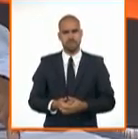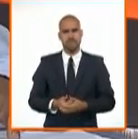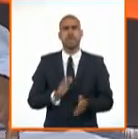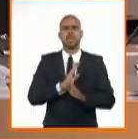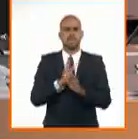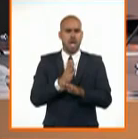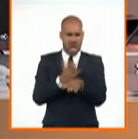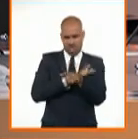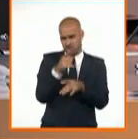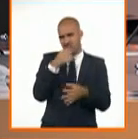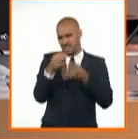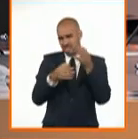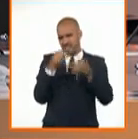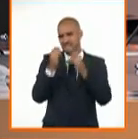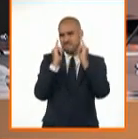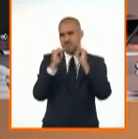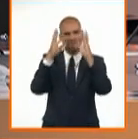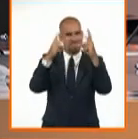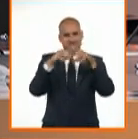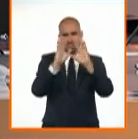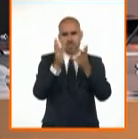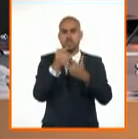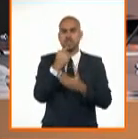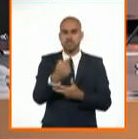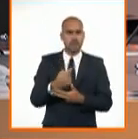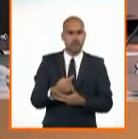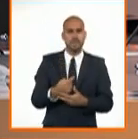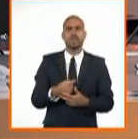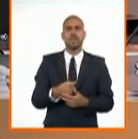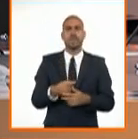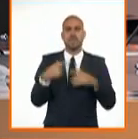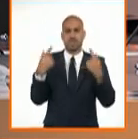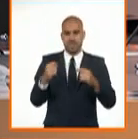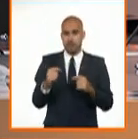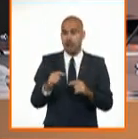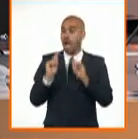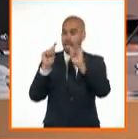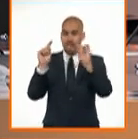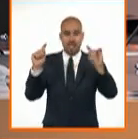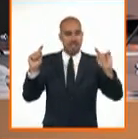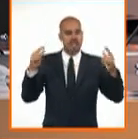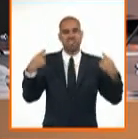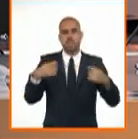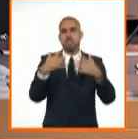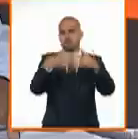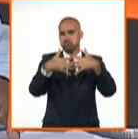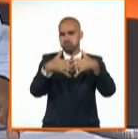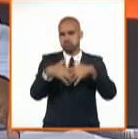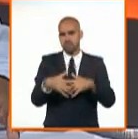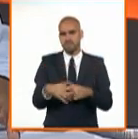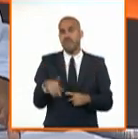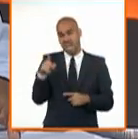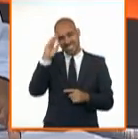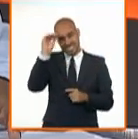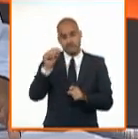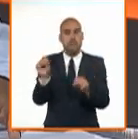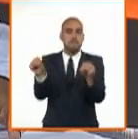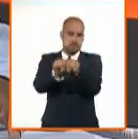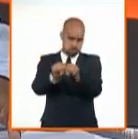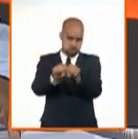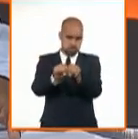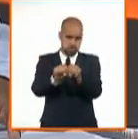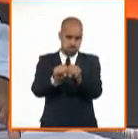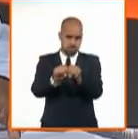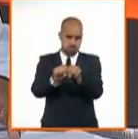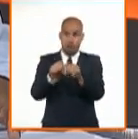los datos es lo que el óptimamente cada uno de esos bloques debe producir es la potencia instalada la última mente